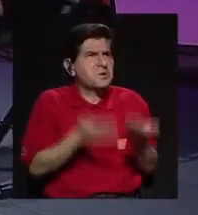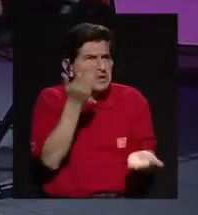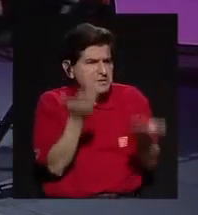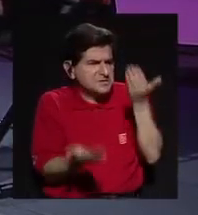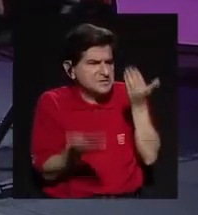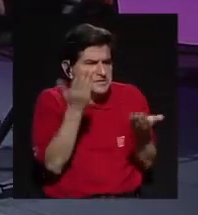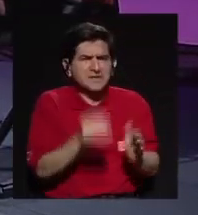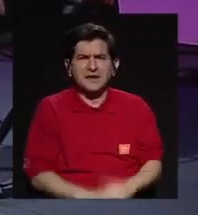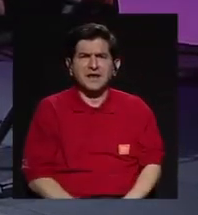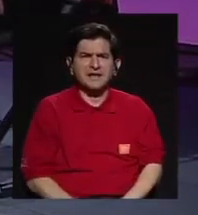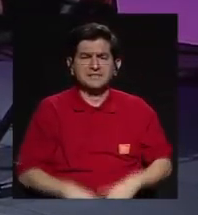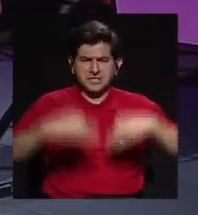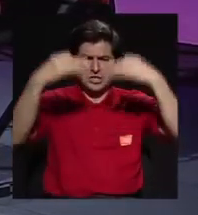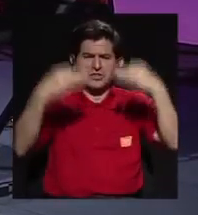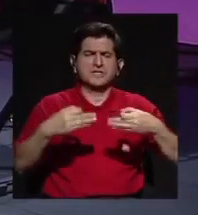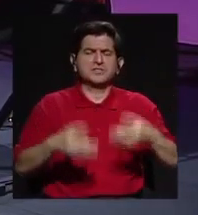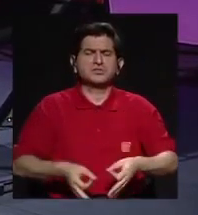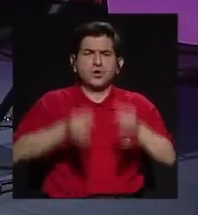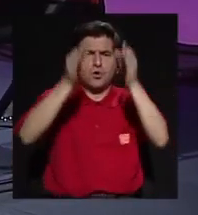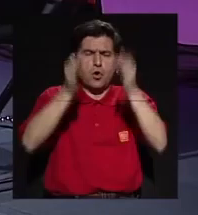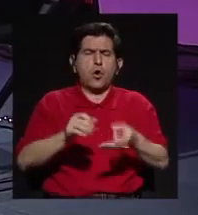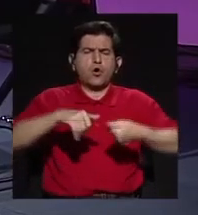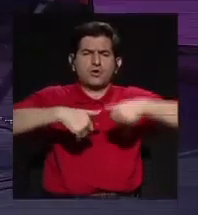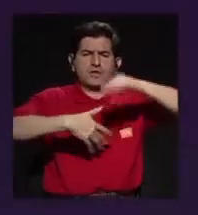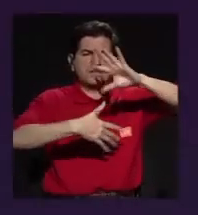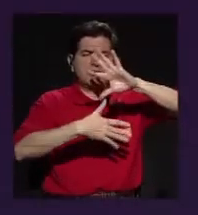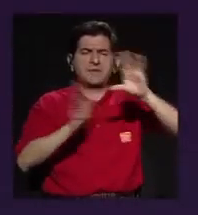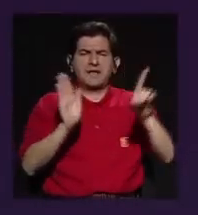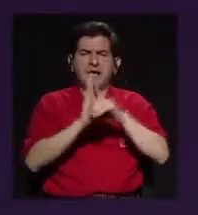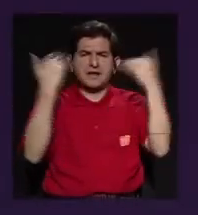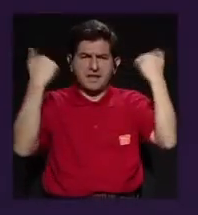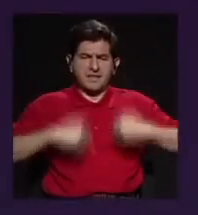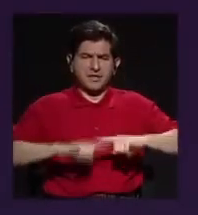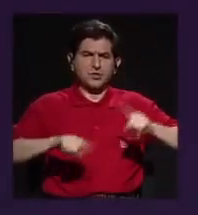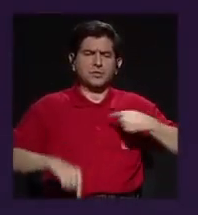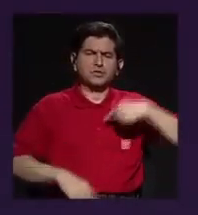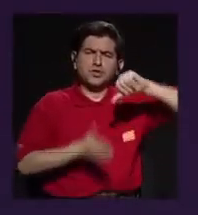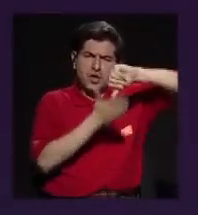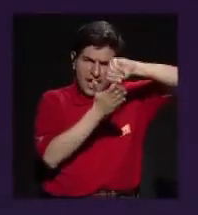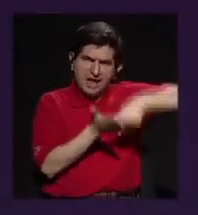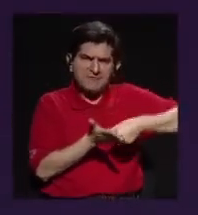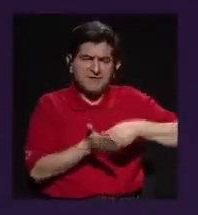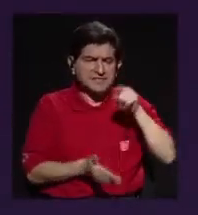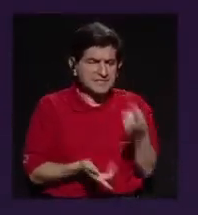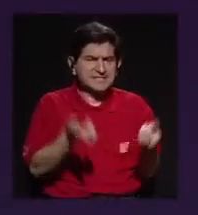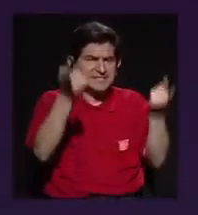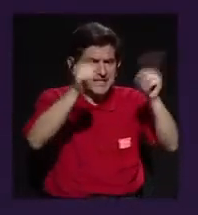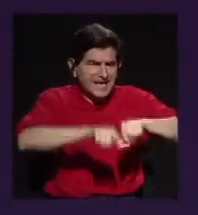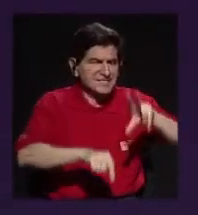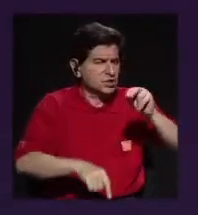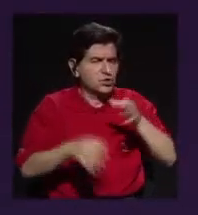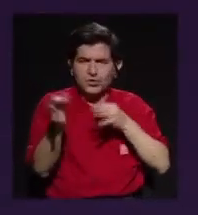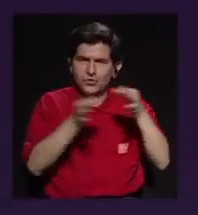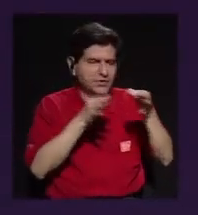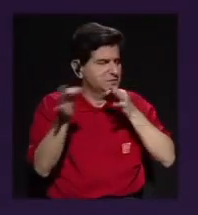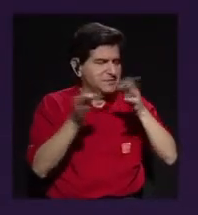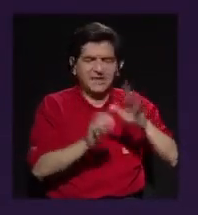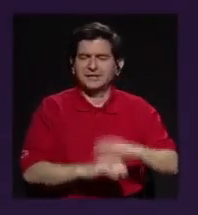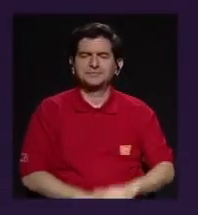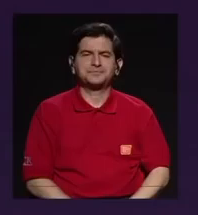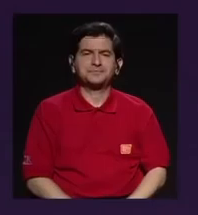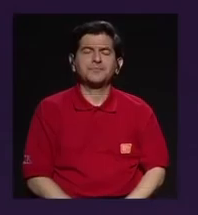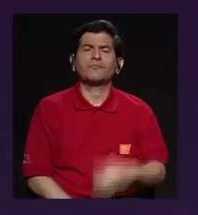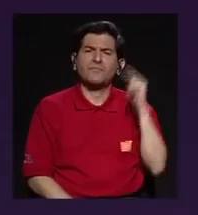la resolución de la Corte Interamericana de Derechos, pero yo insisto que ese hecho por sí solo no lo explica. Sí,